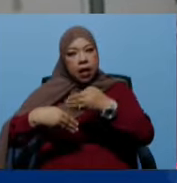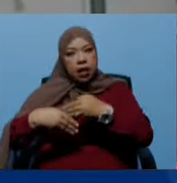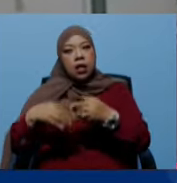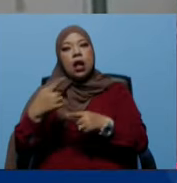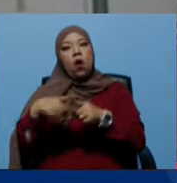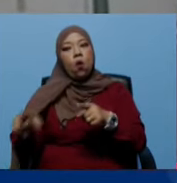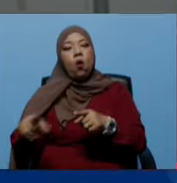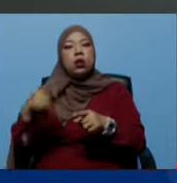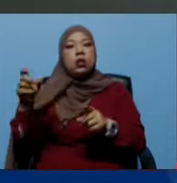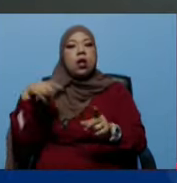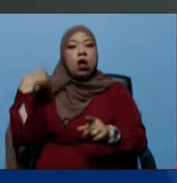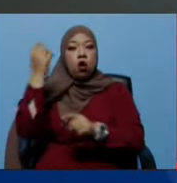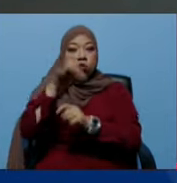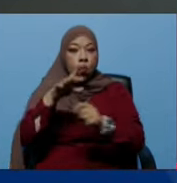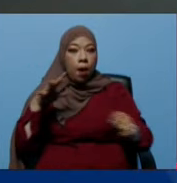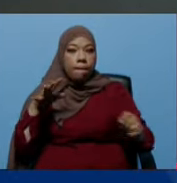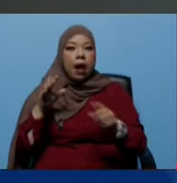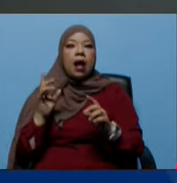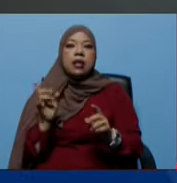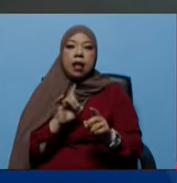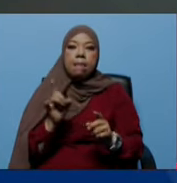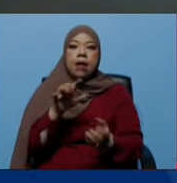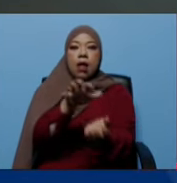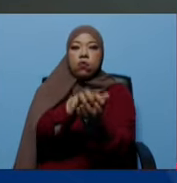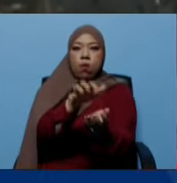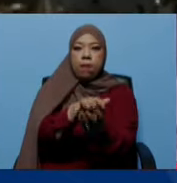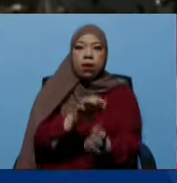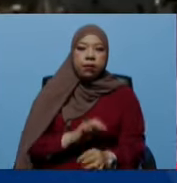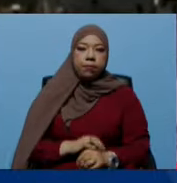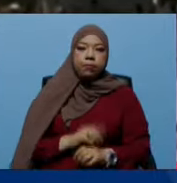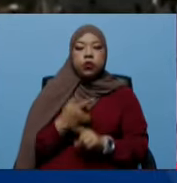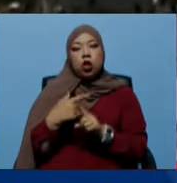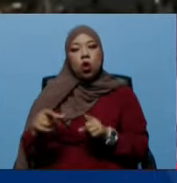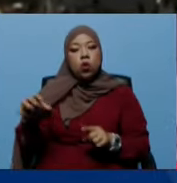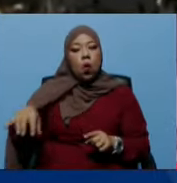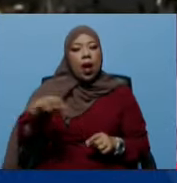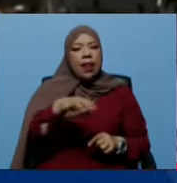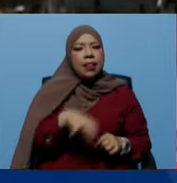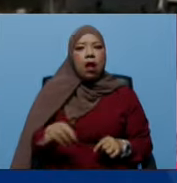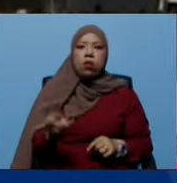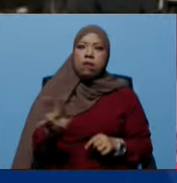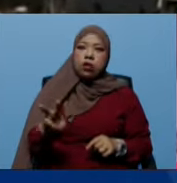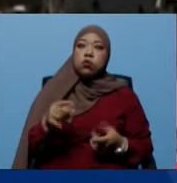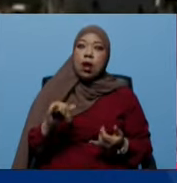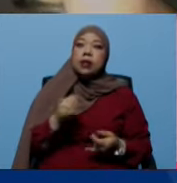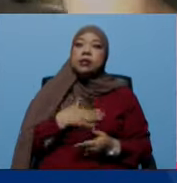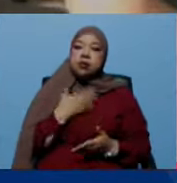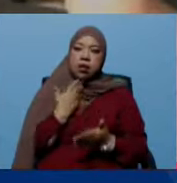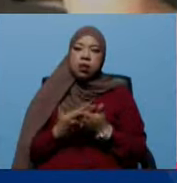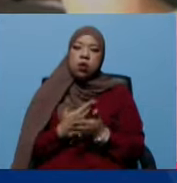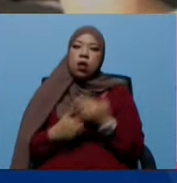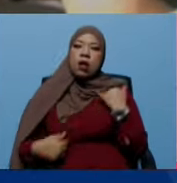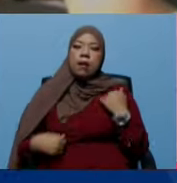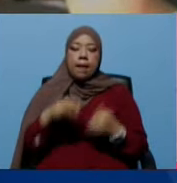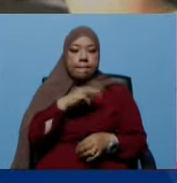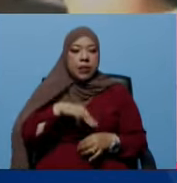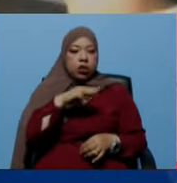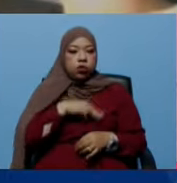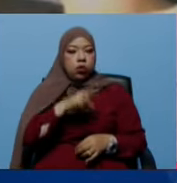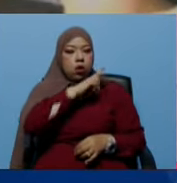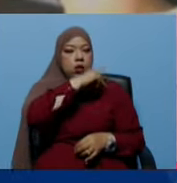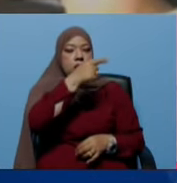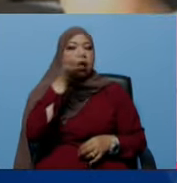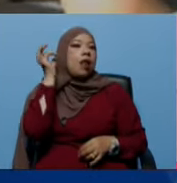incluso Amazonas y de muchas partes del país. Bueno, y nada más agradecer también a la jefa de misiones, la